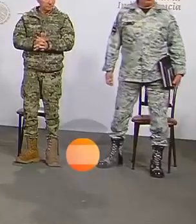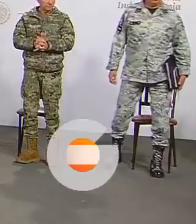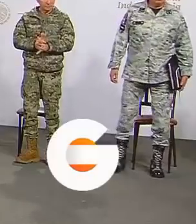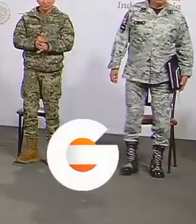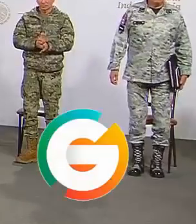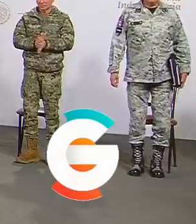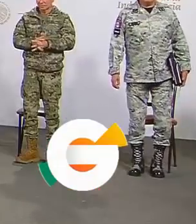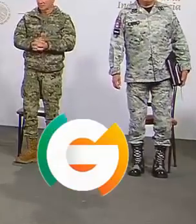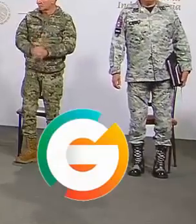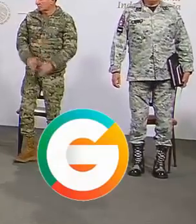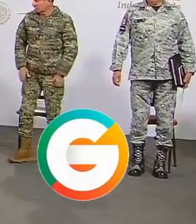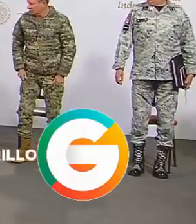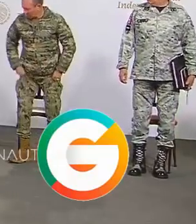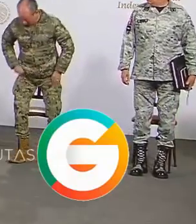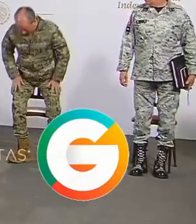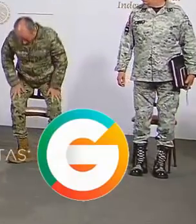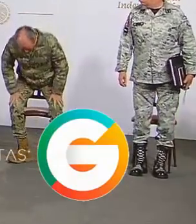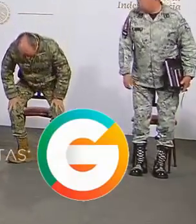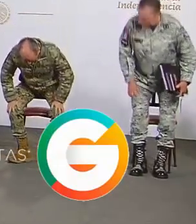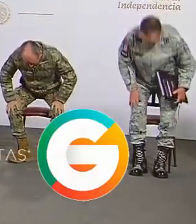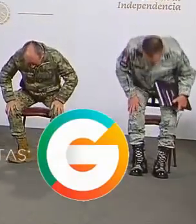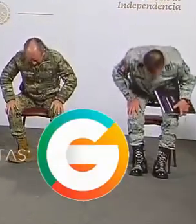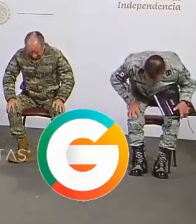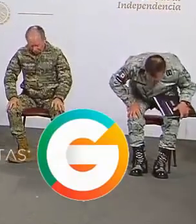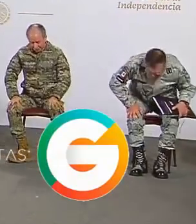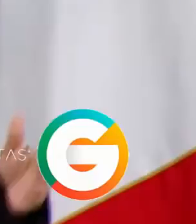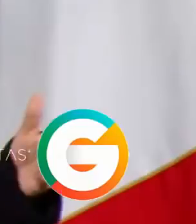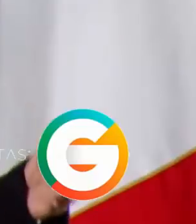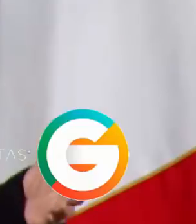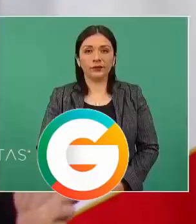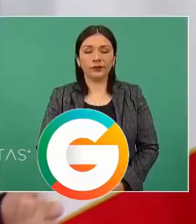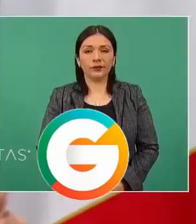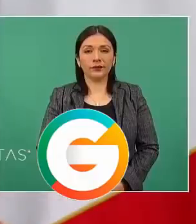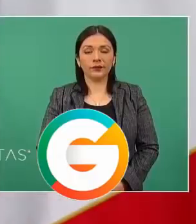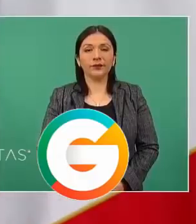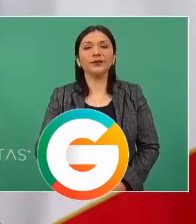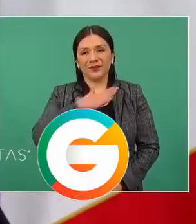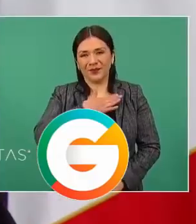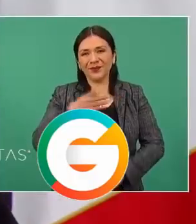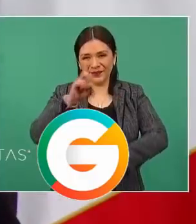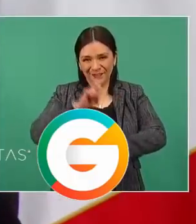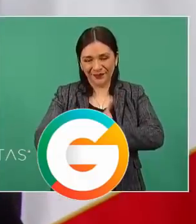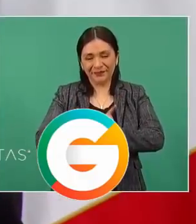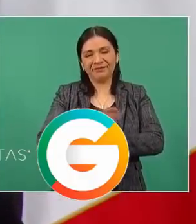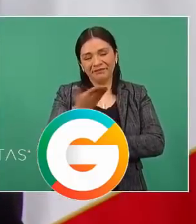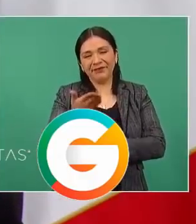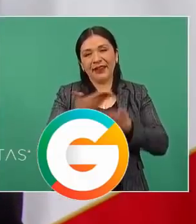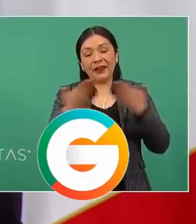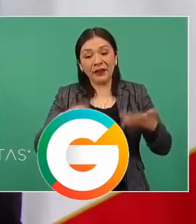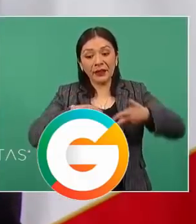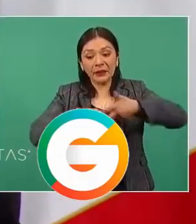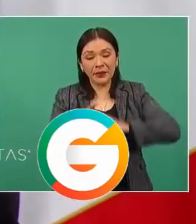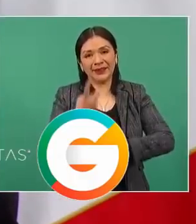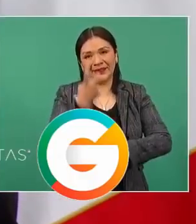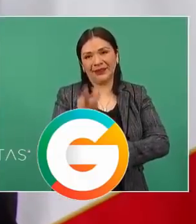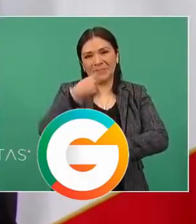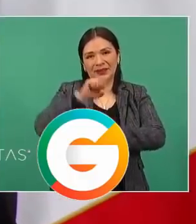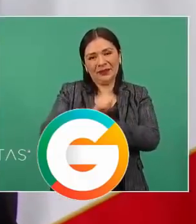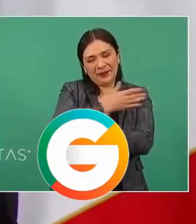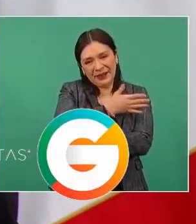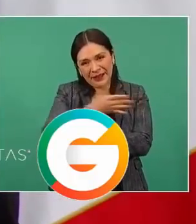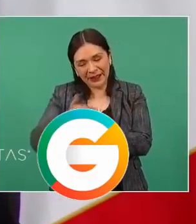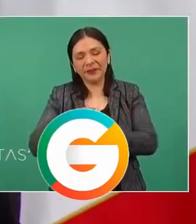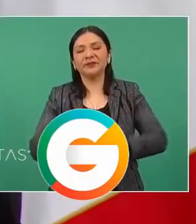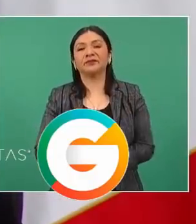El presidente Andrés Manuel López Obrador presentó el informe mensual de seguridad pública y un resumen de las principales acciones en la materia que se han realizado